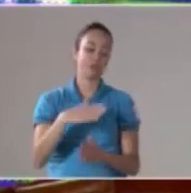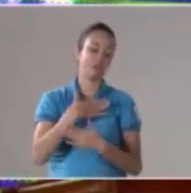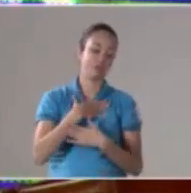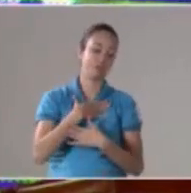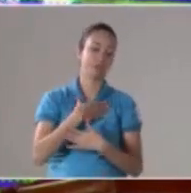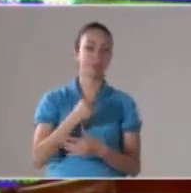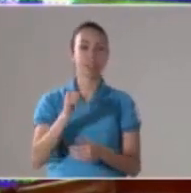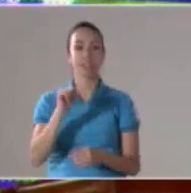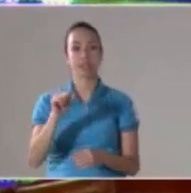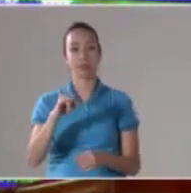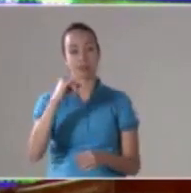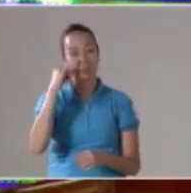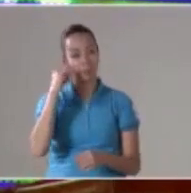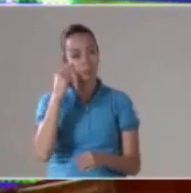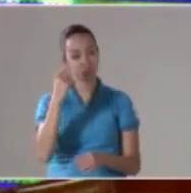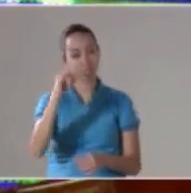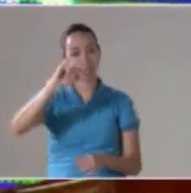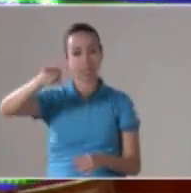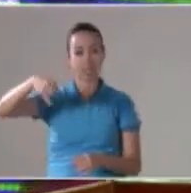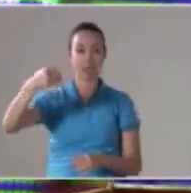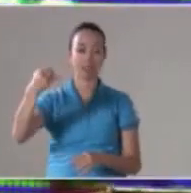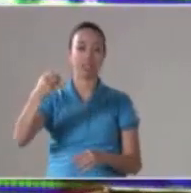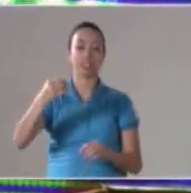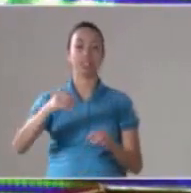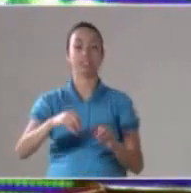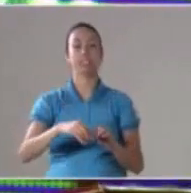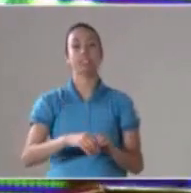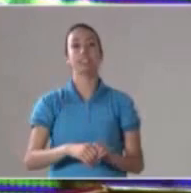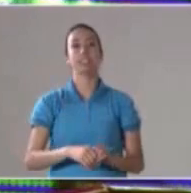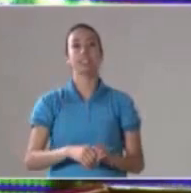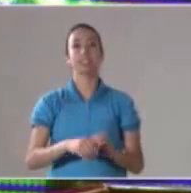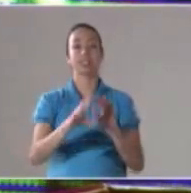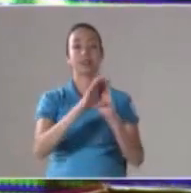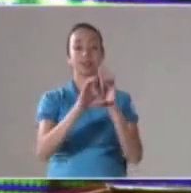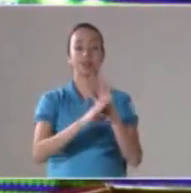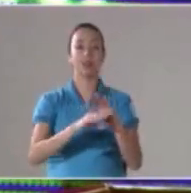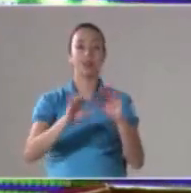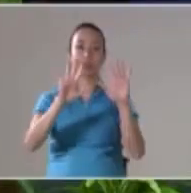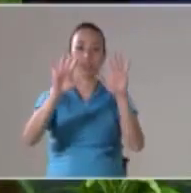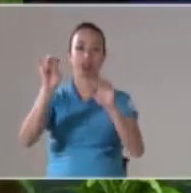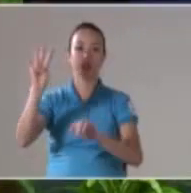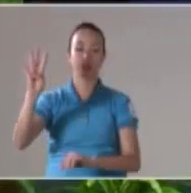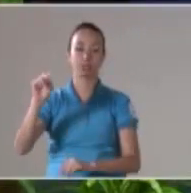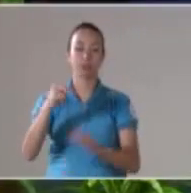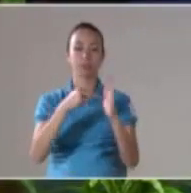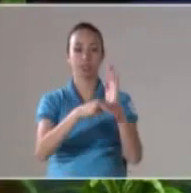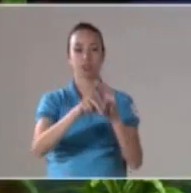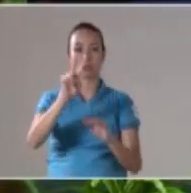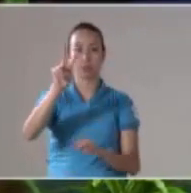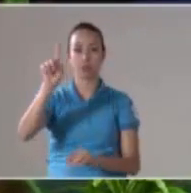Jeremías 14:21. Y ya, ¿a quién le tocó el primero? Salmo